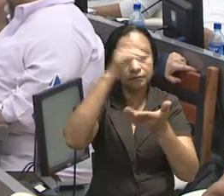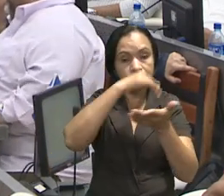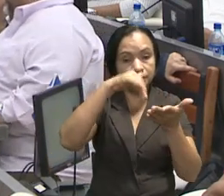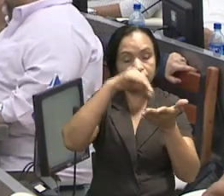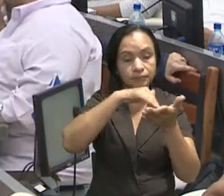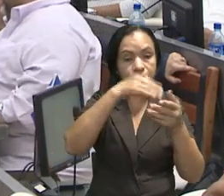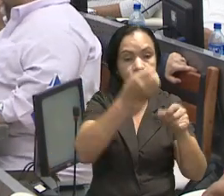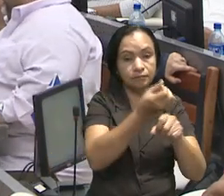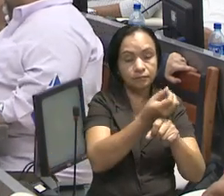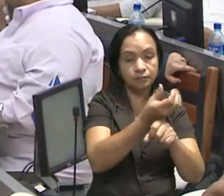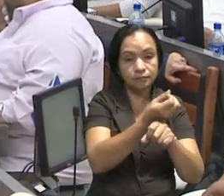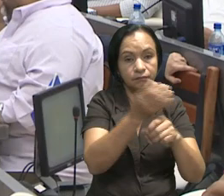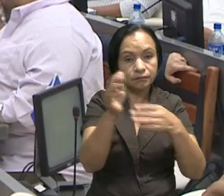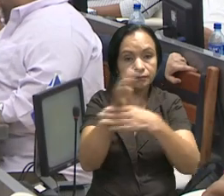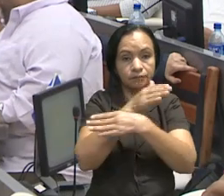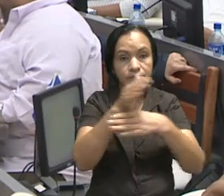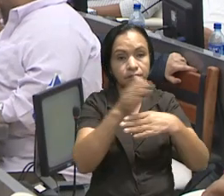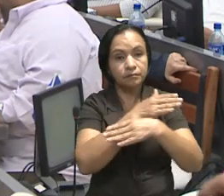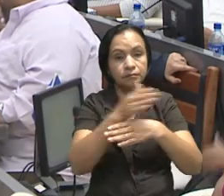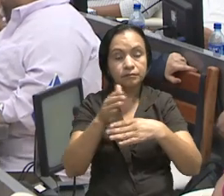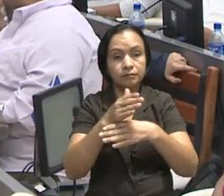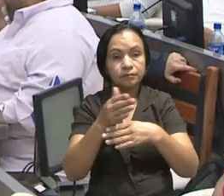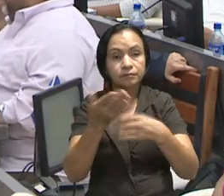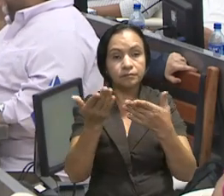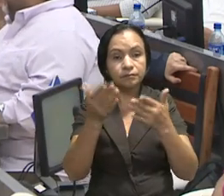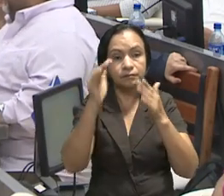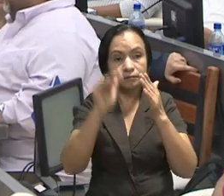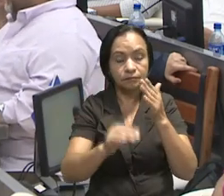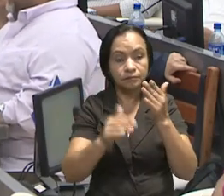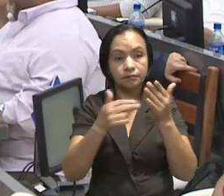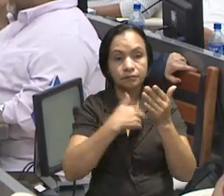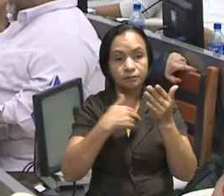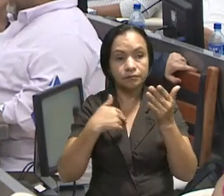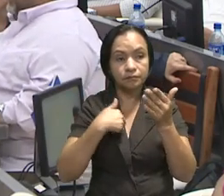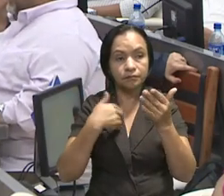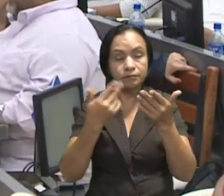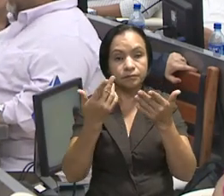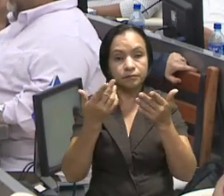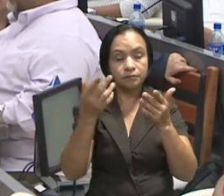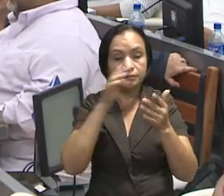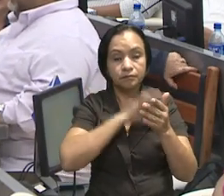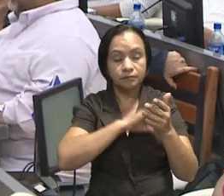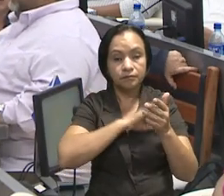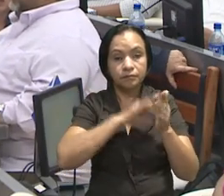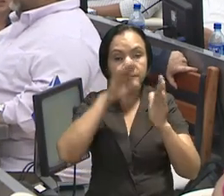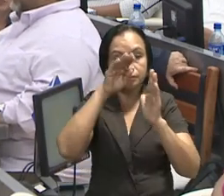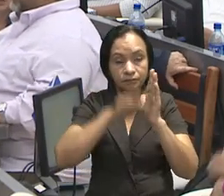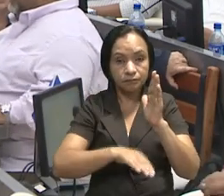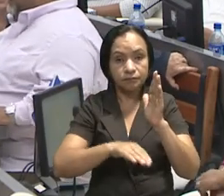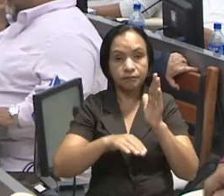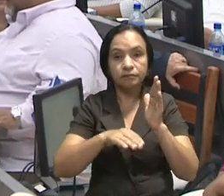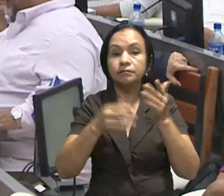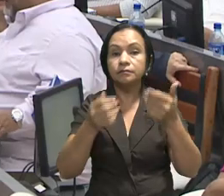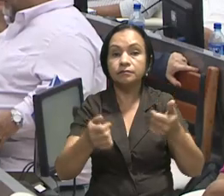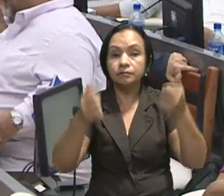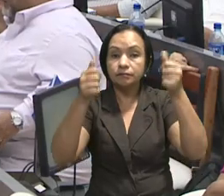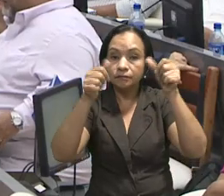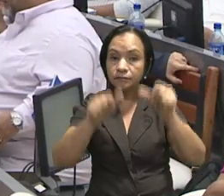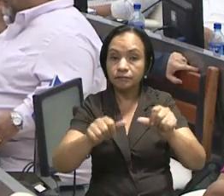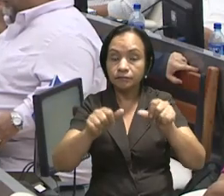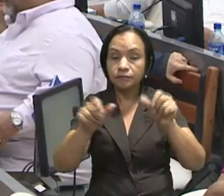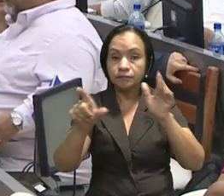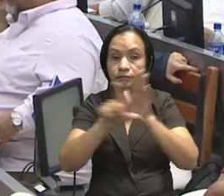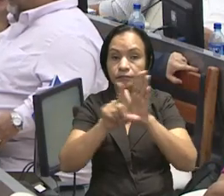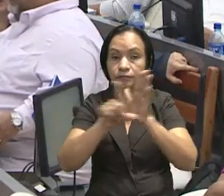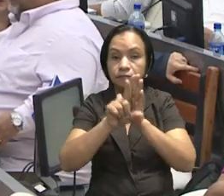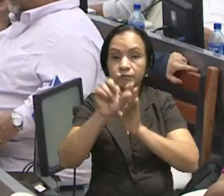y municipal, ni menor al equivalente de un salario mínimo, establecido de conformidad con